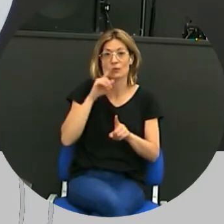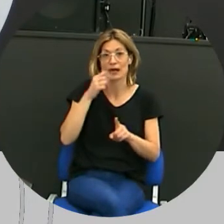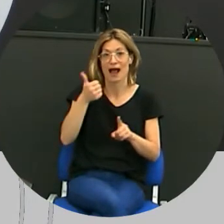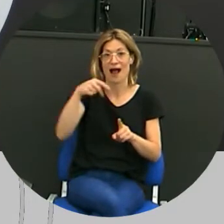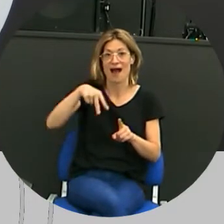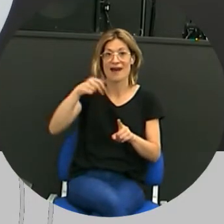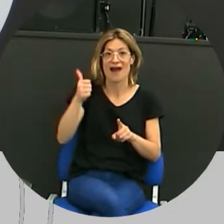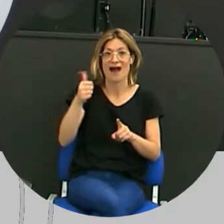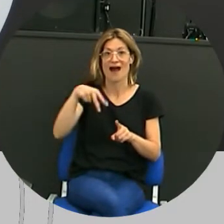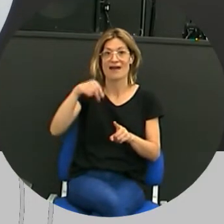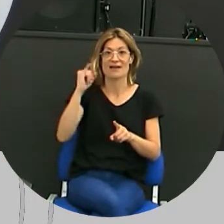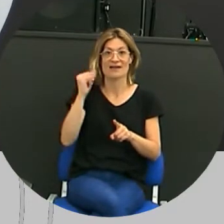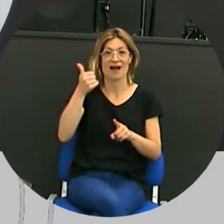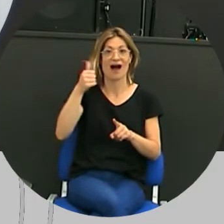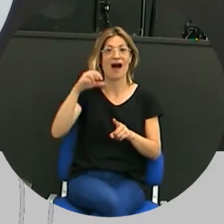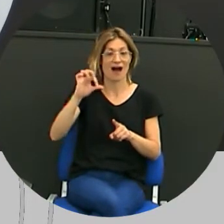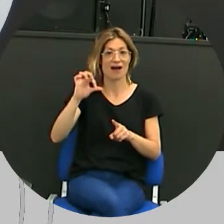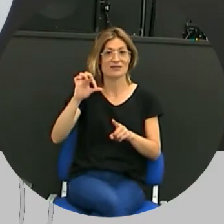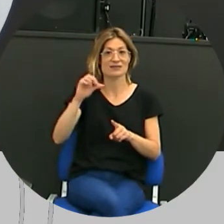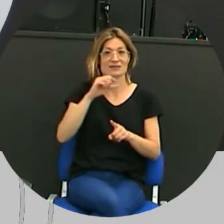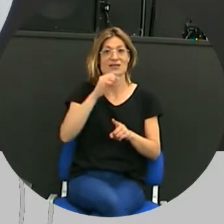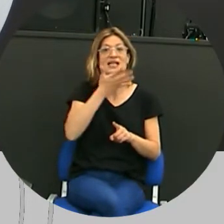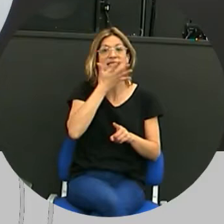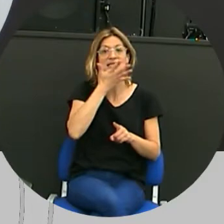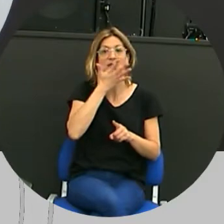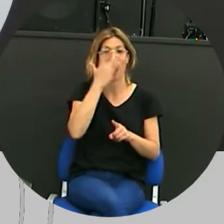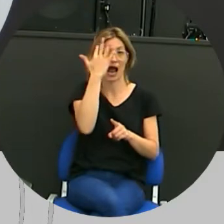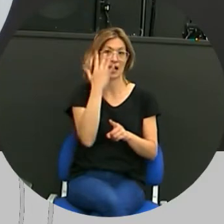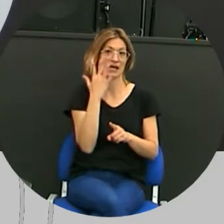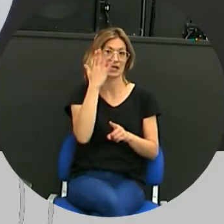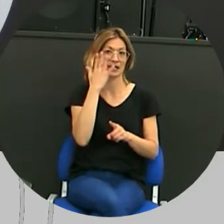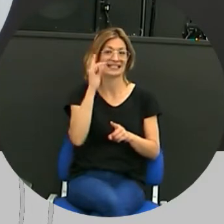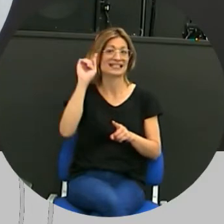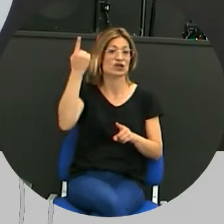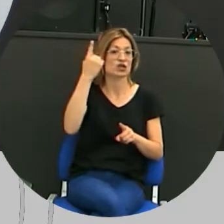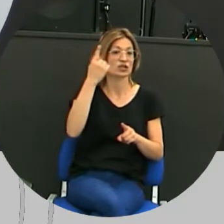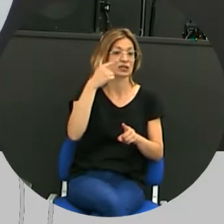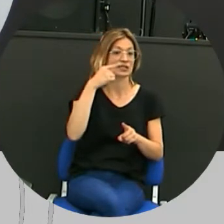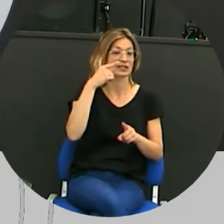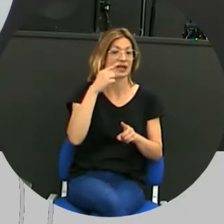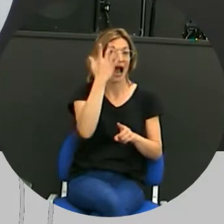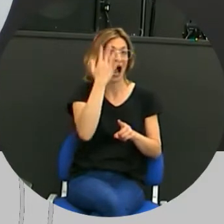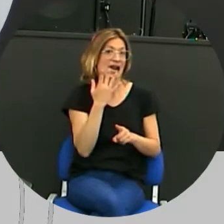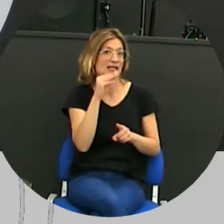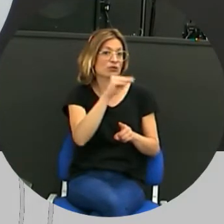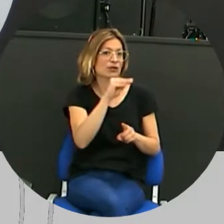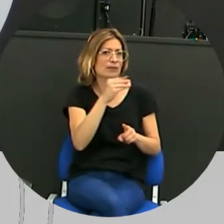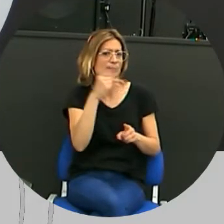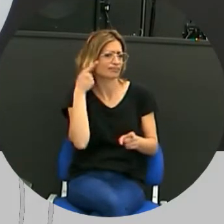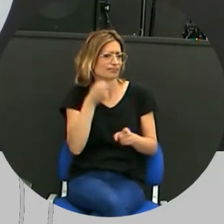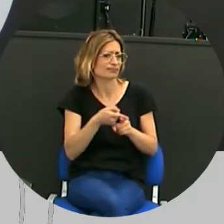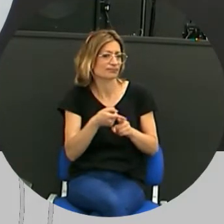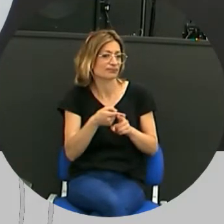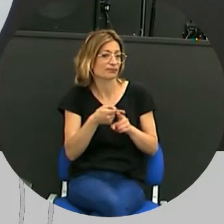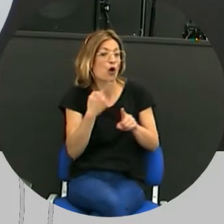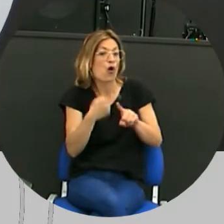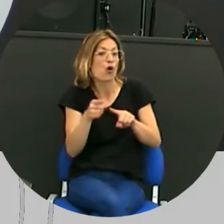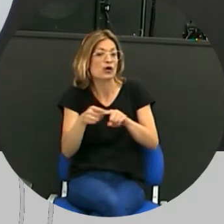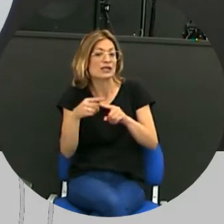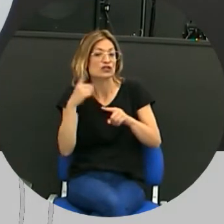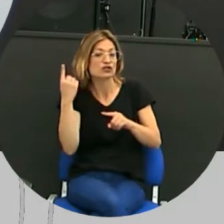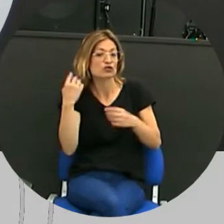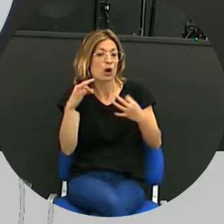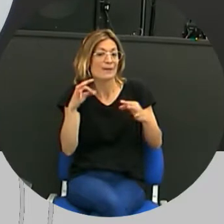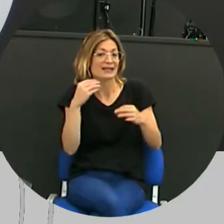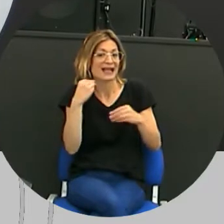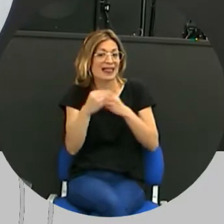Ananías, que Dios lo llama para hacer algo que nadie más podía hacer. Y Dios